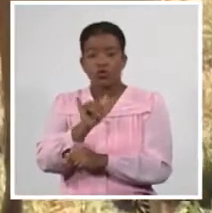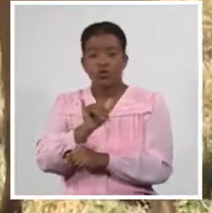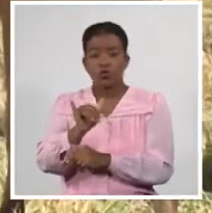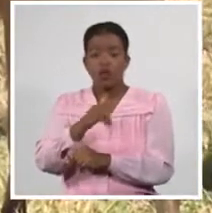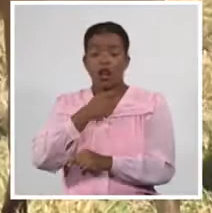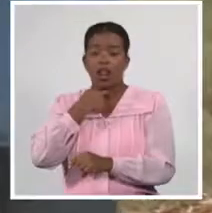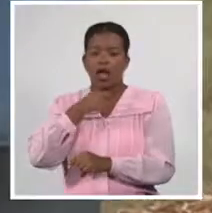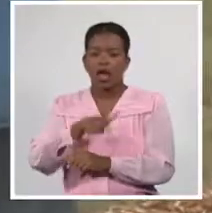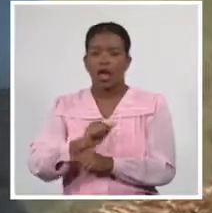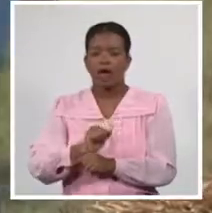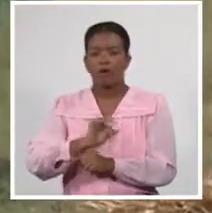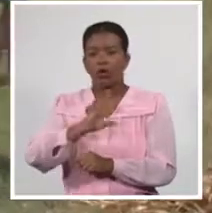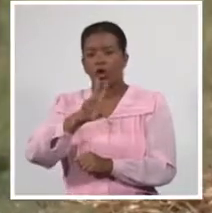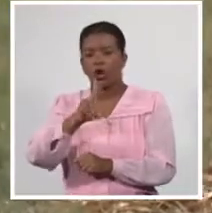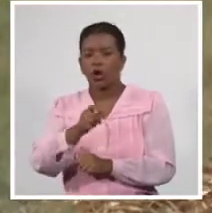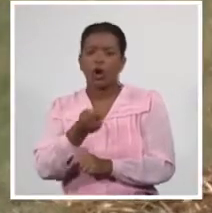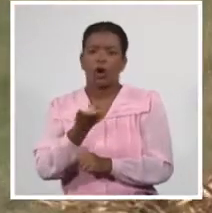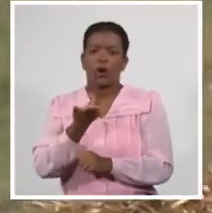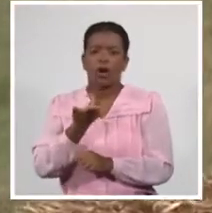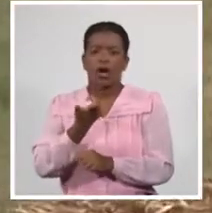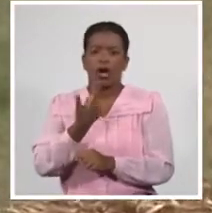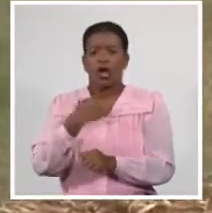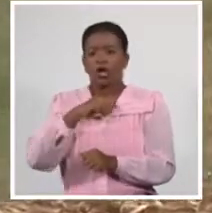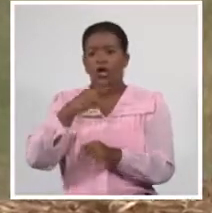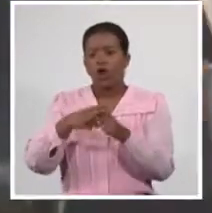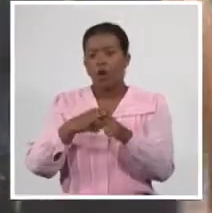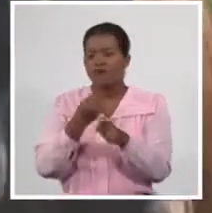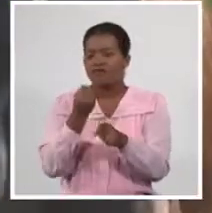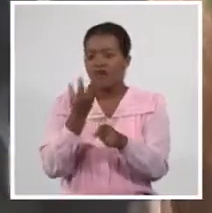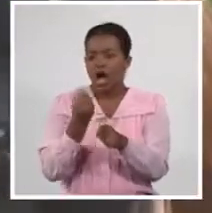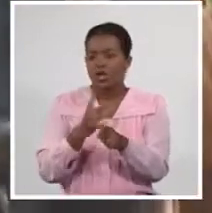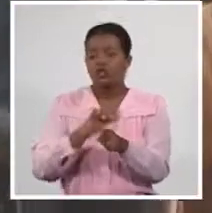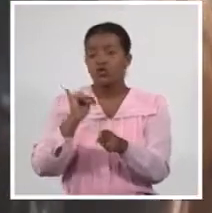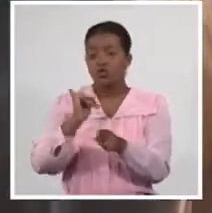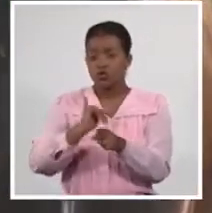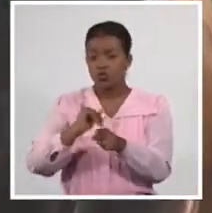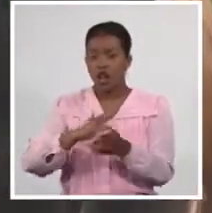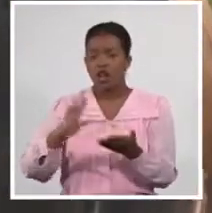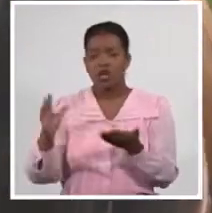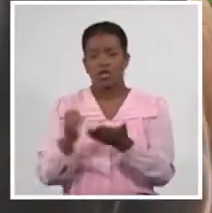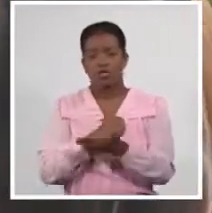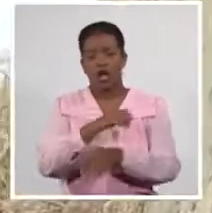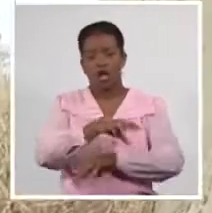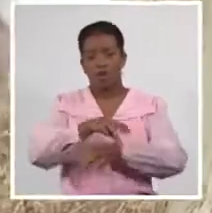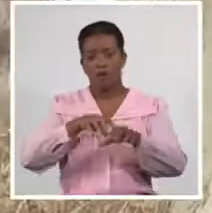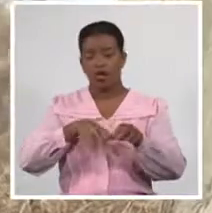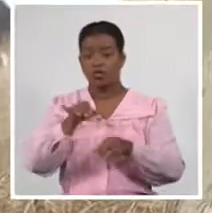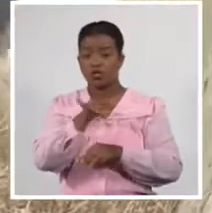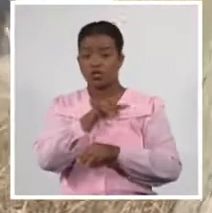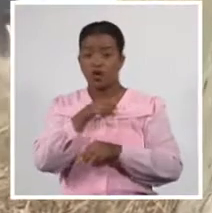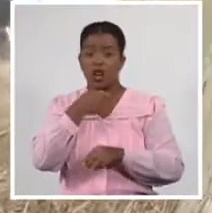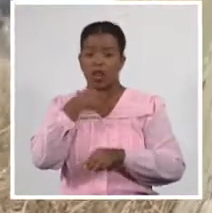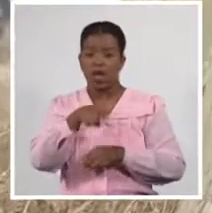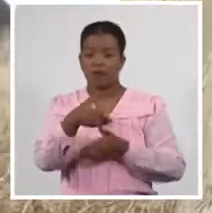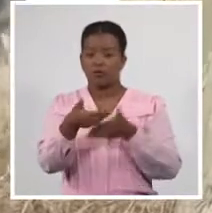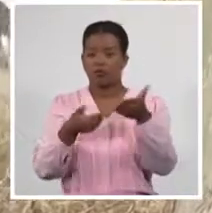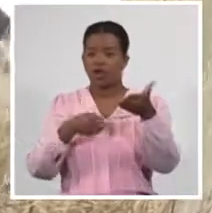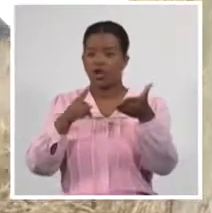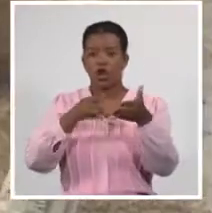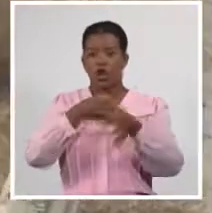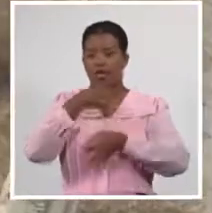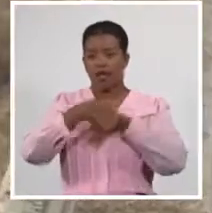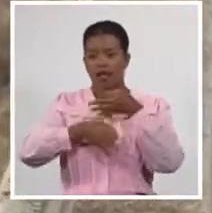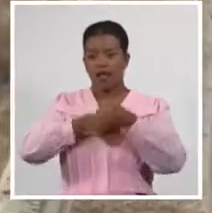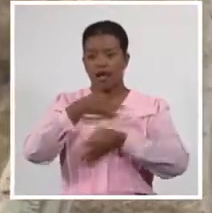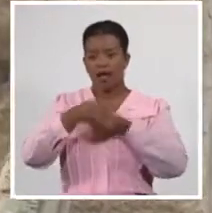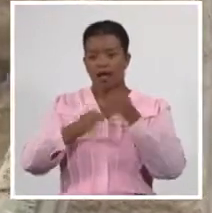de adulteración en la identificación también es una violación no declarar en el registro pecuario correspondiente dentro del